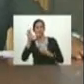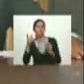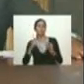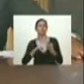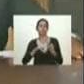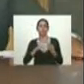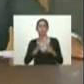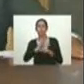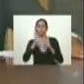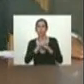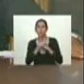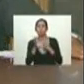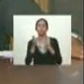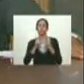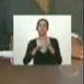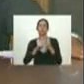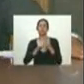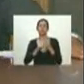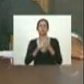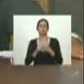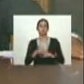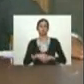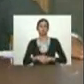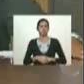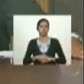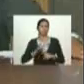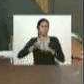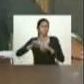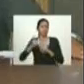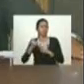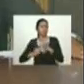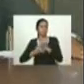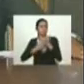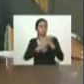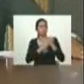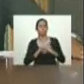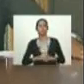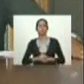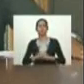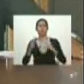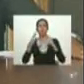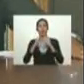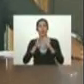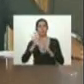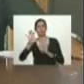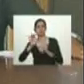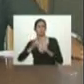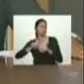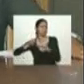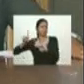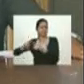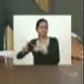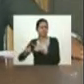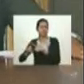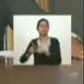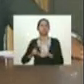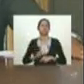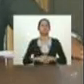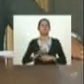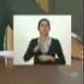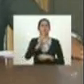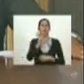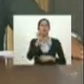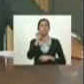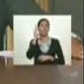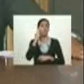misión cultura corazón adentro la misión hogares de la patria etcétera por eso he designado un